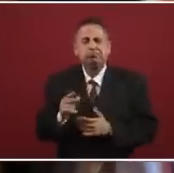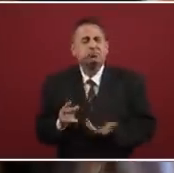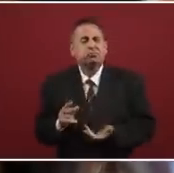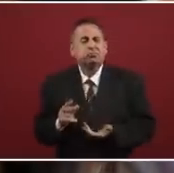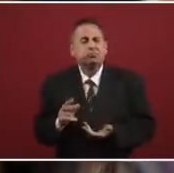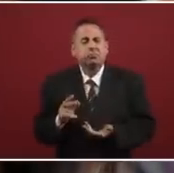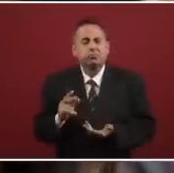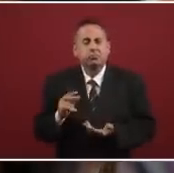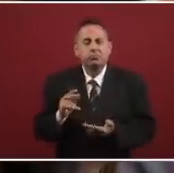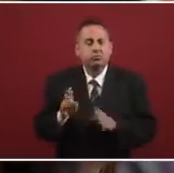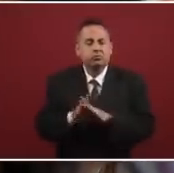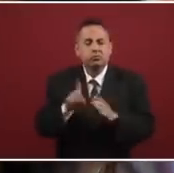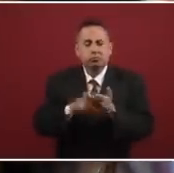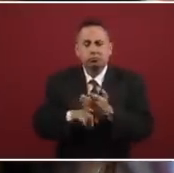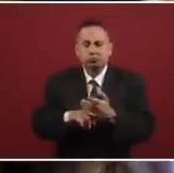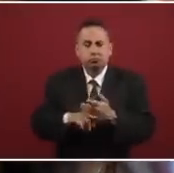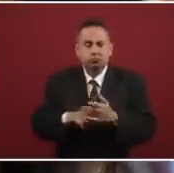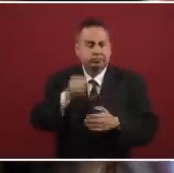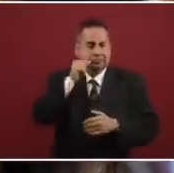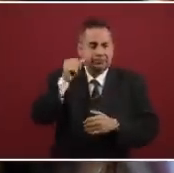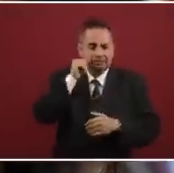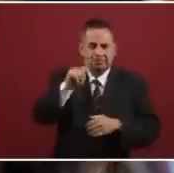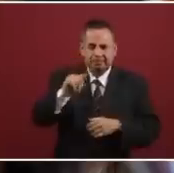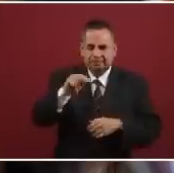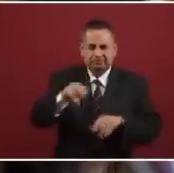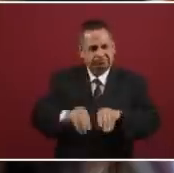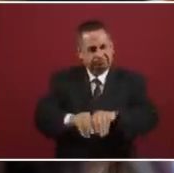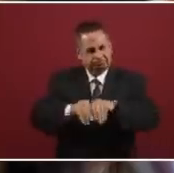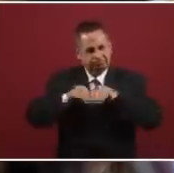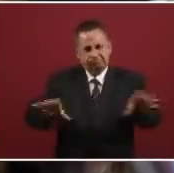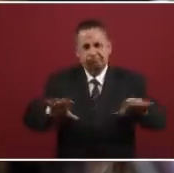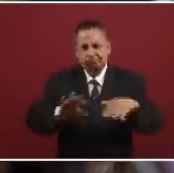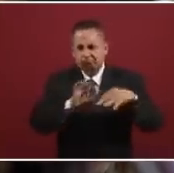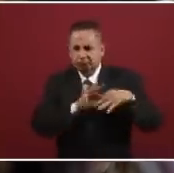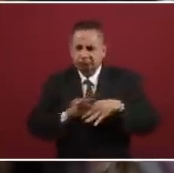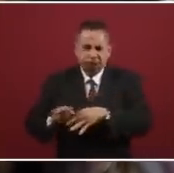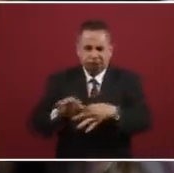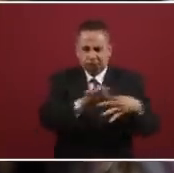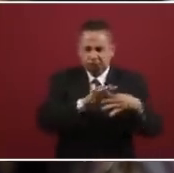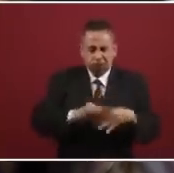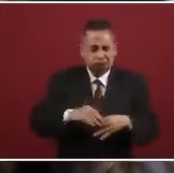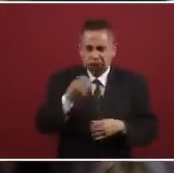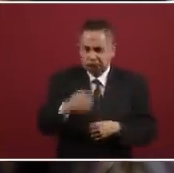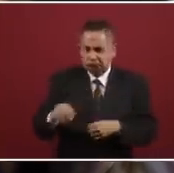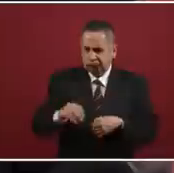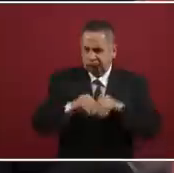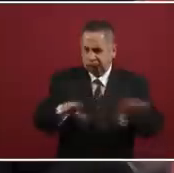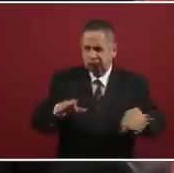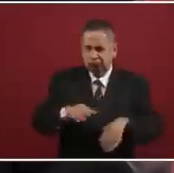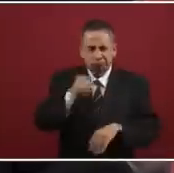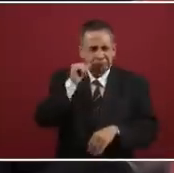a que no fuera transmisión en cadena nacional su balance del día de ayer?